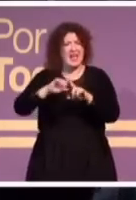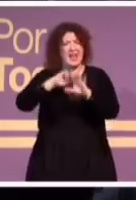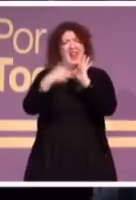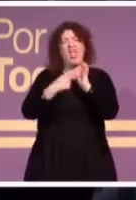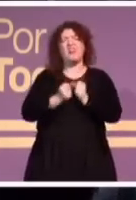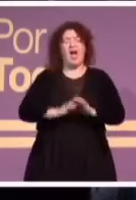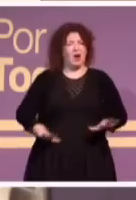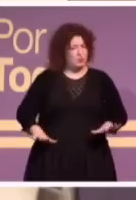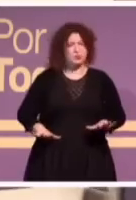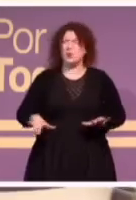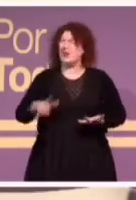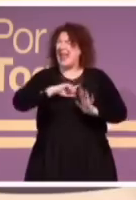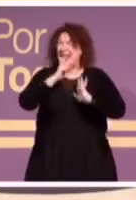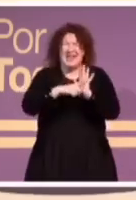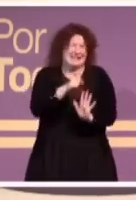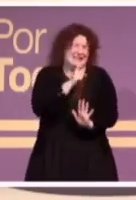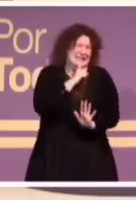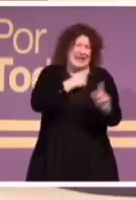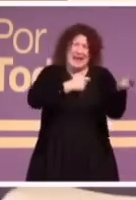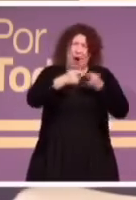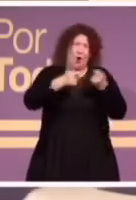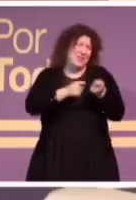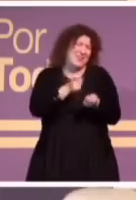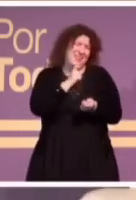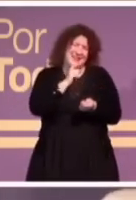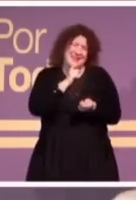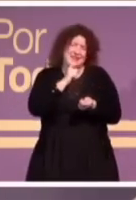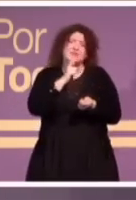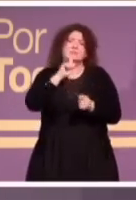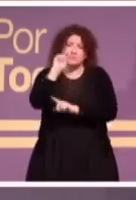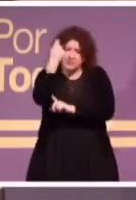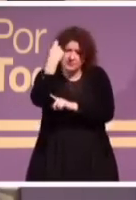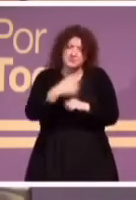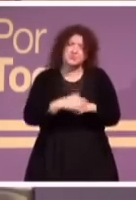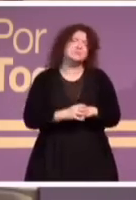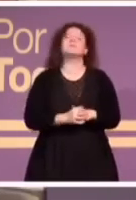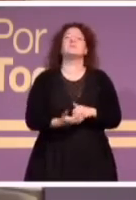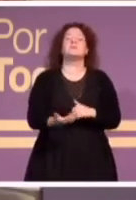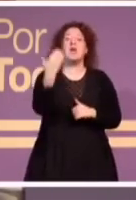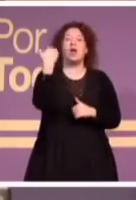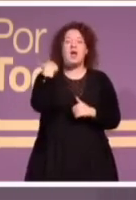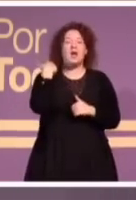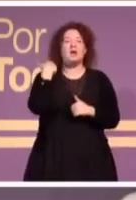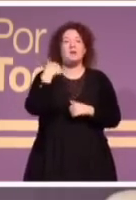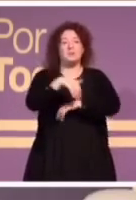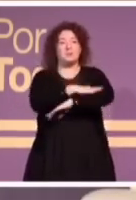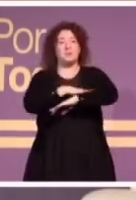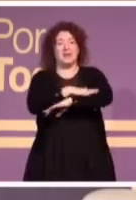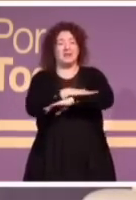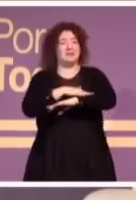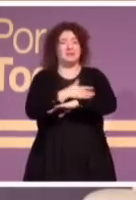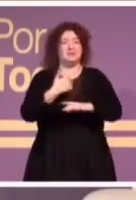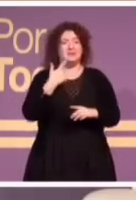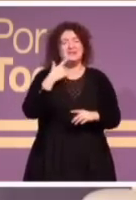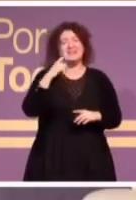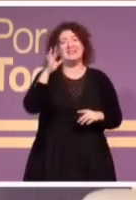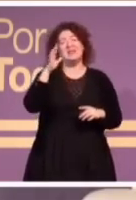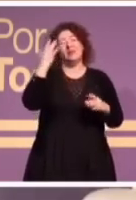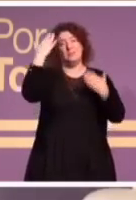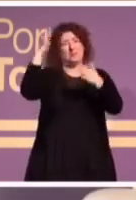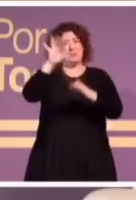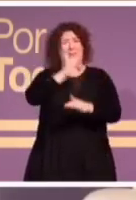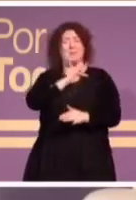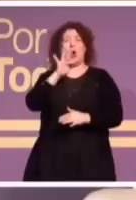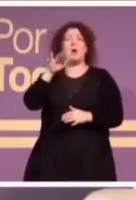una ley complicadísima de negociar. Ayer, desde el Ministerio, reconocíamos a María Teresa Fernández de la